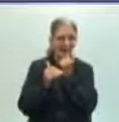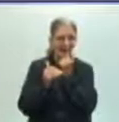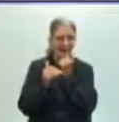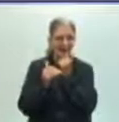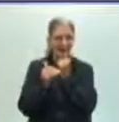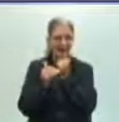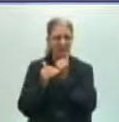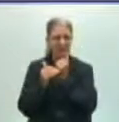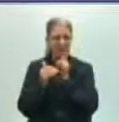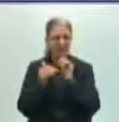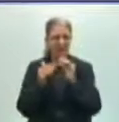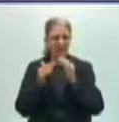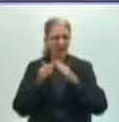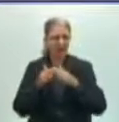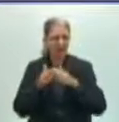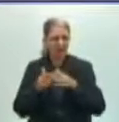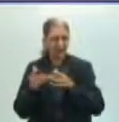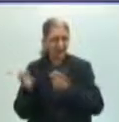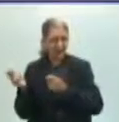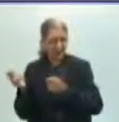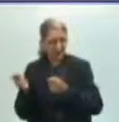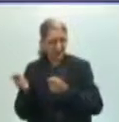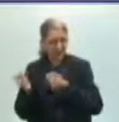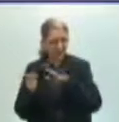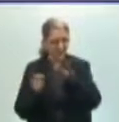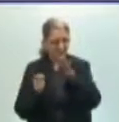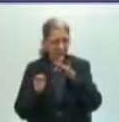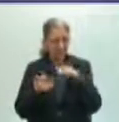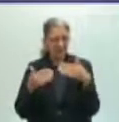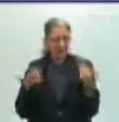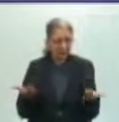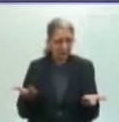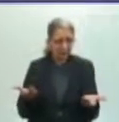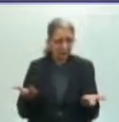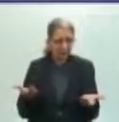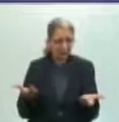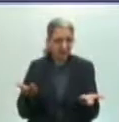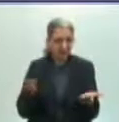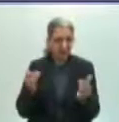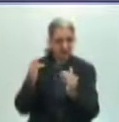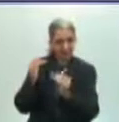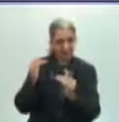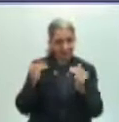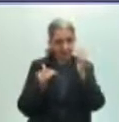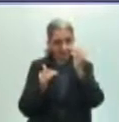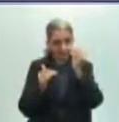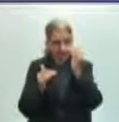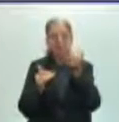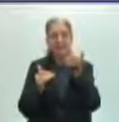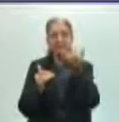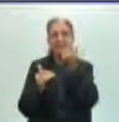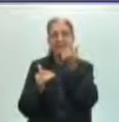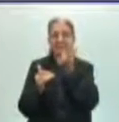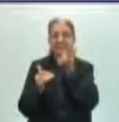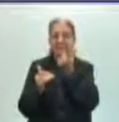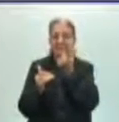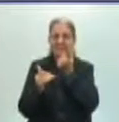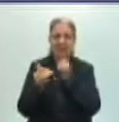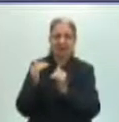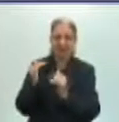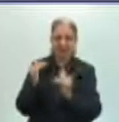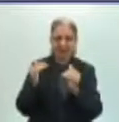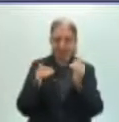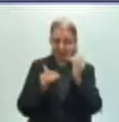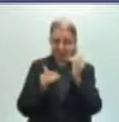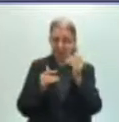la cantidad de jonrones conectados con respecto al del equipo Granma, la palabra excede ya la has estado trabajando en